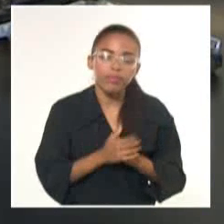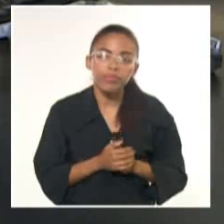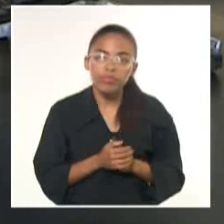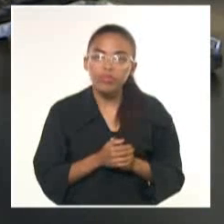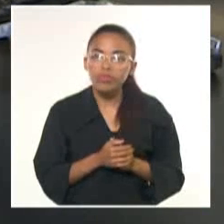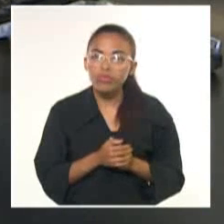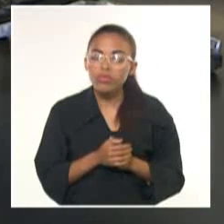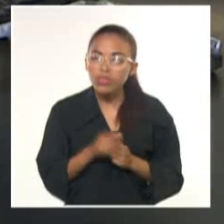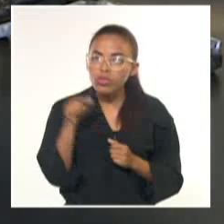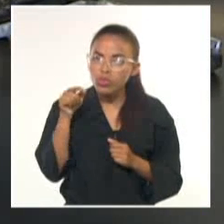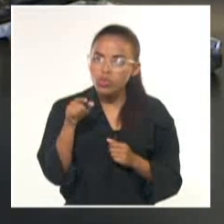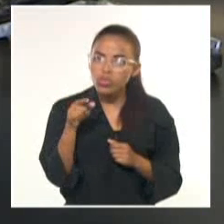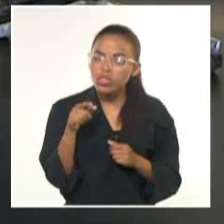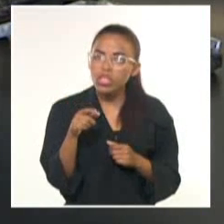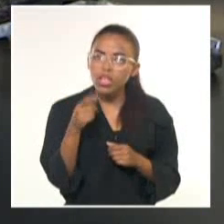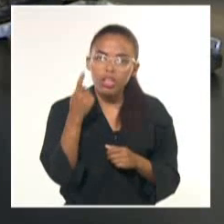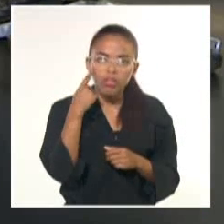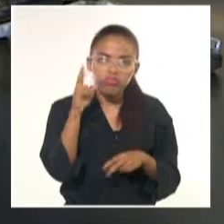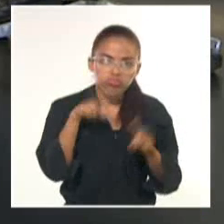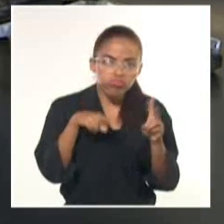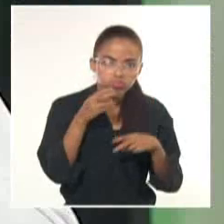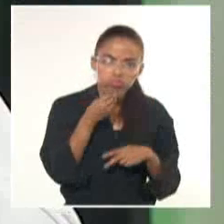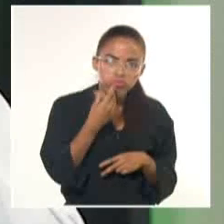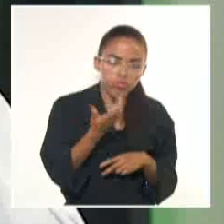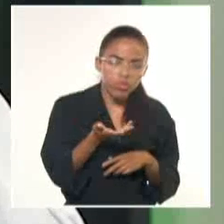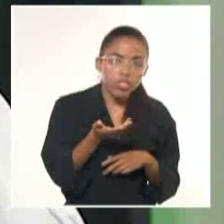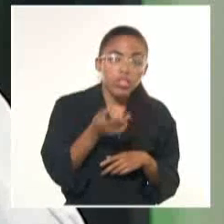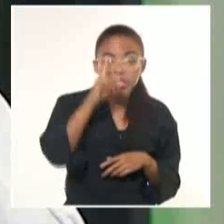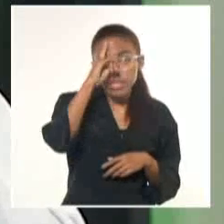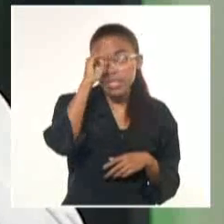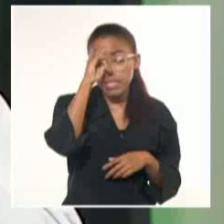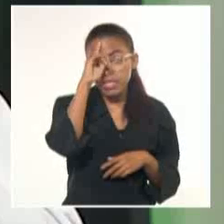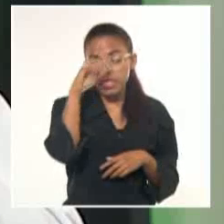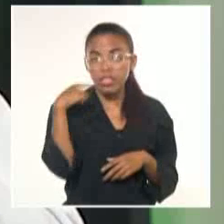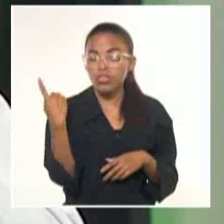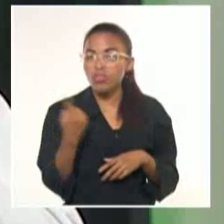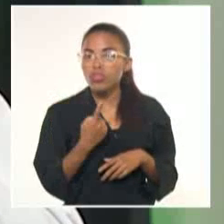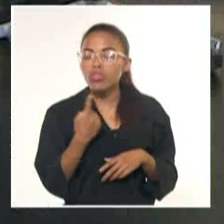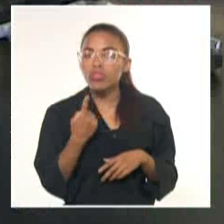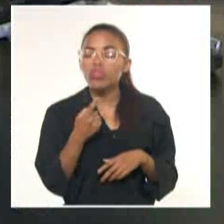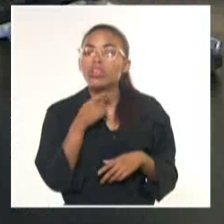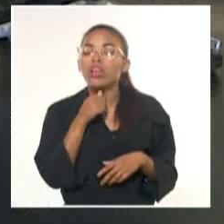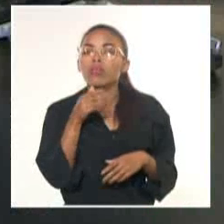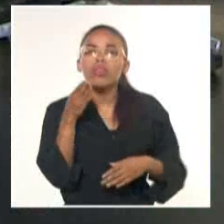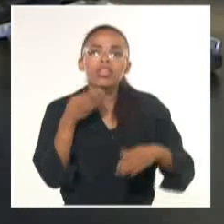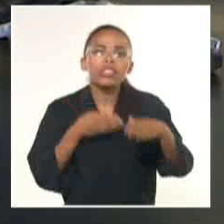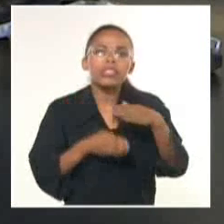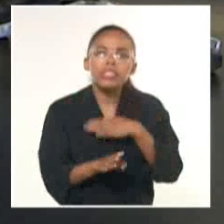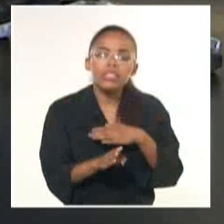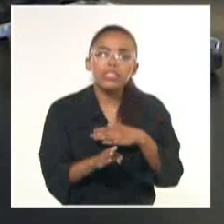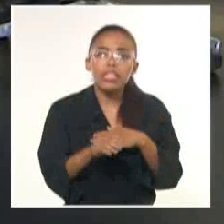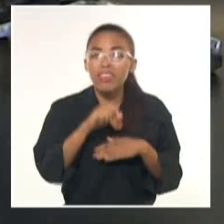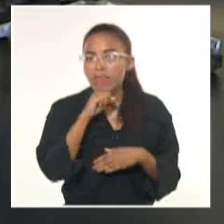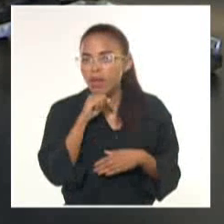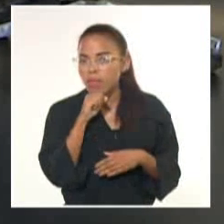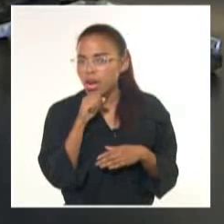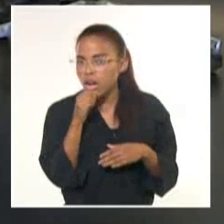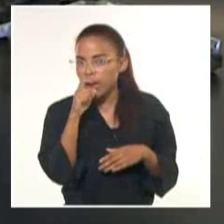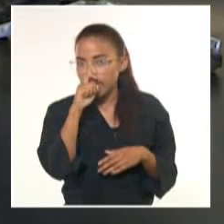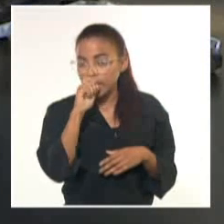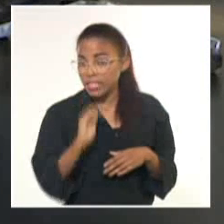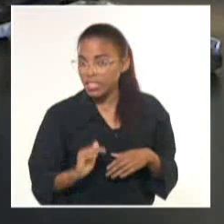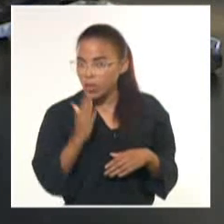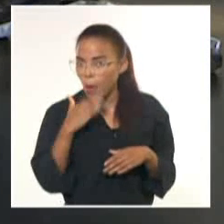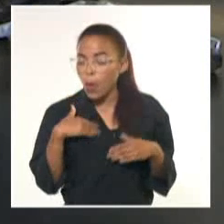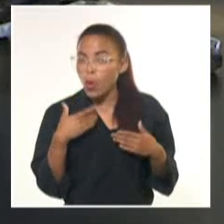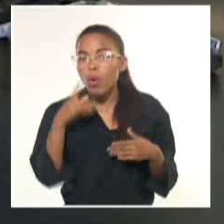sí el examen que no pudo Juan Manuel Márquez? Y pudimos hacer el examen, o sea, nosotros... se accedió por parte de la madre del niño. Exactamente, de una vez que estaba